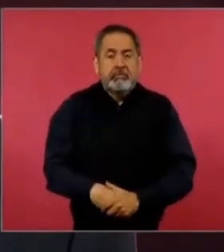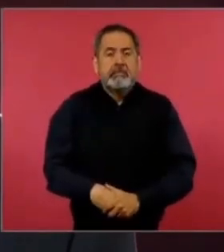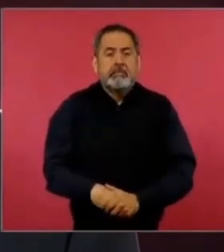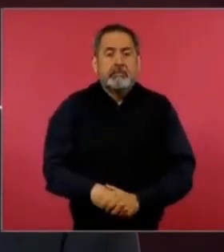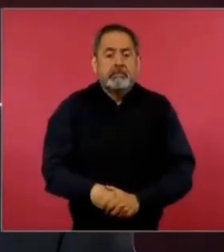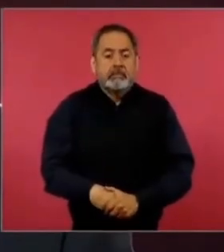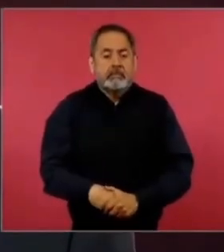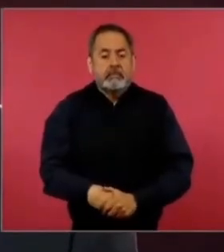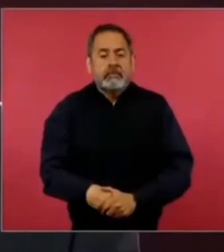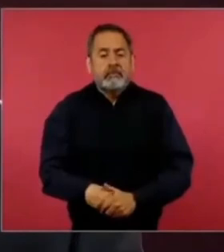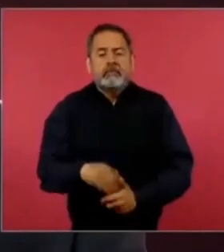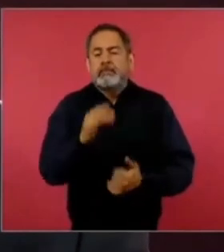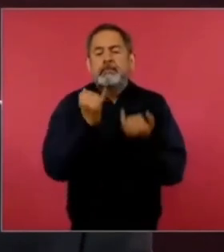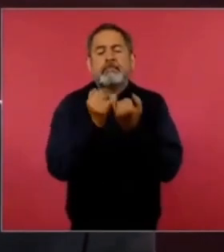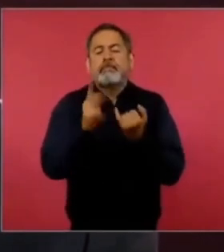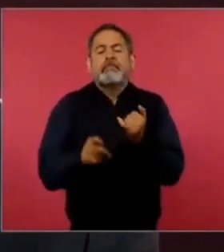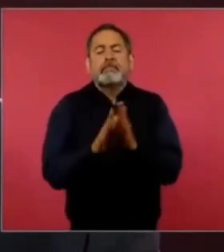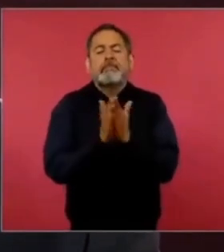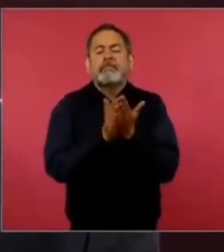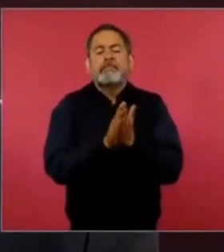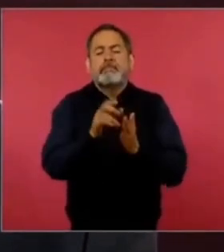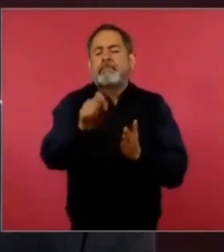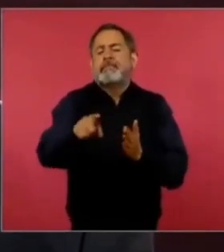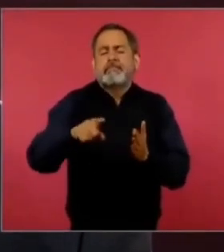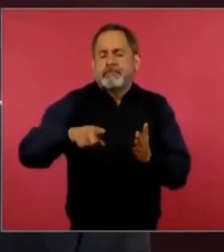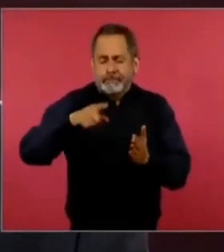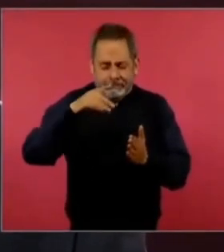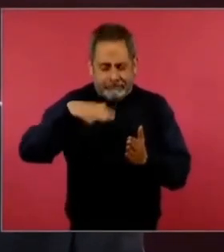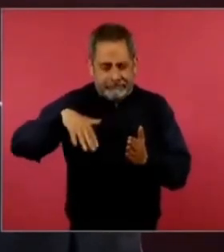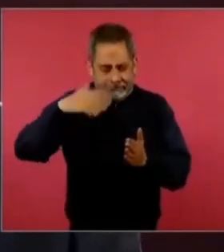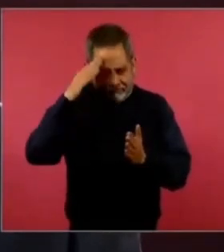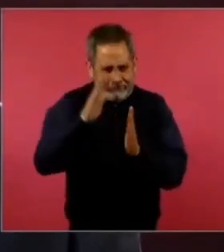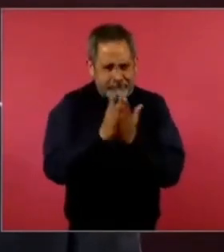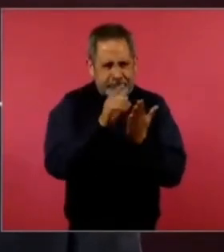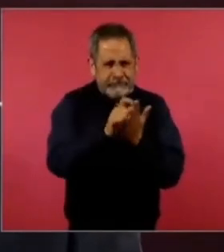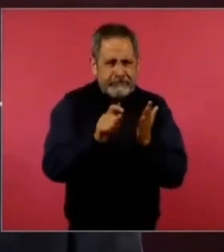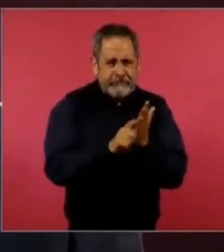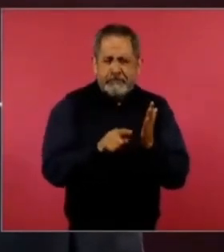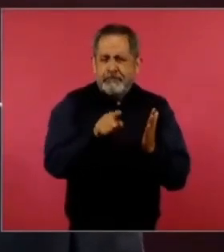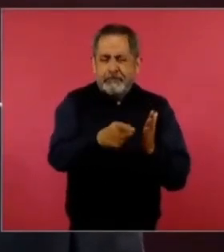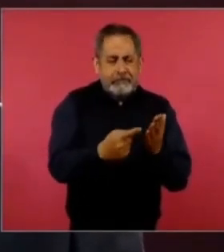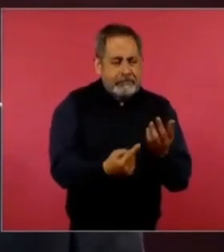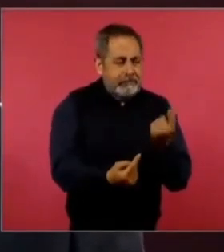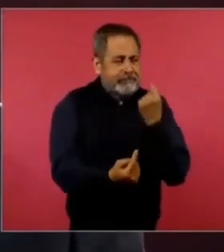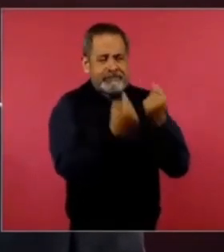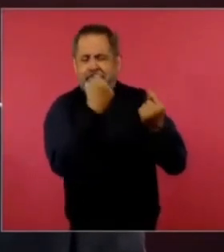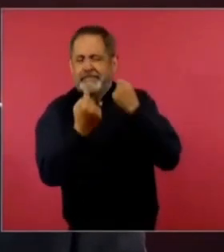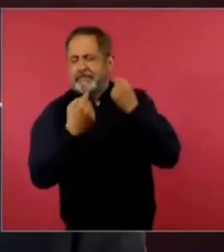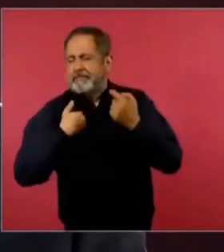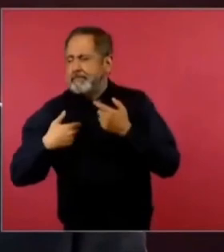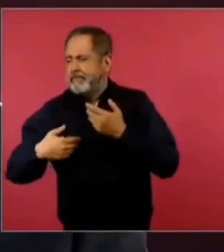como los libros de este señor que quería quemarnos en el Zócalo,